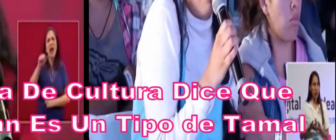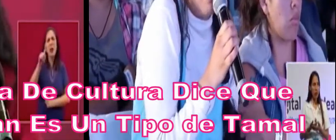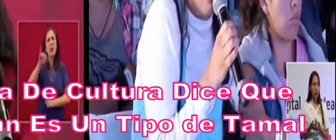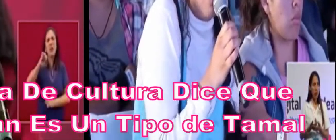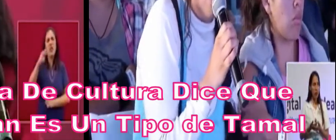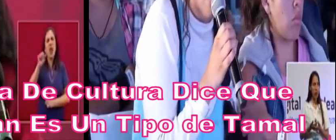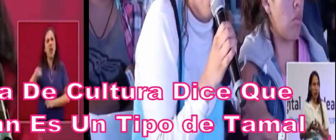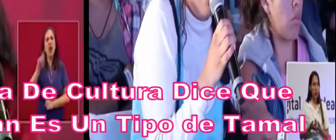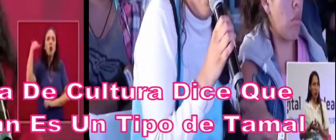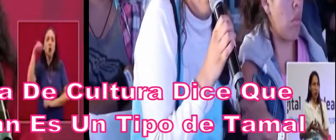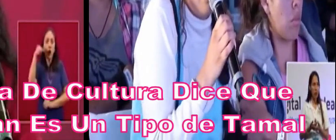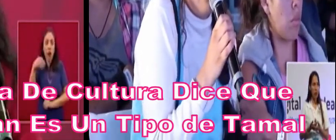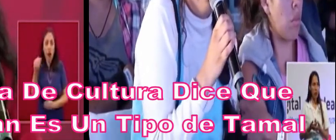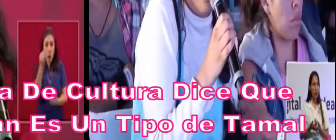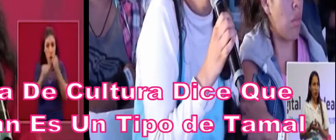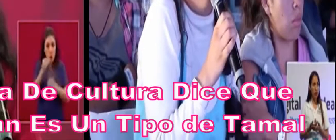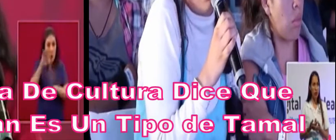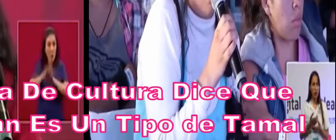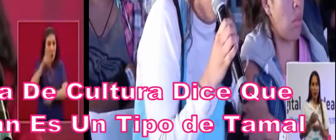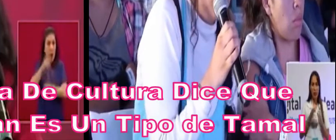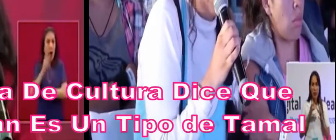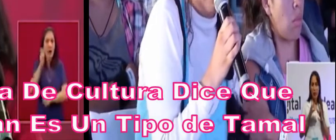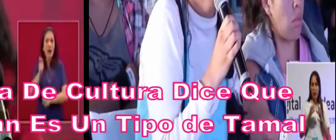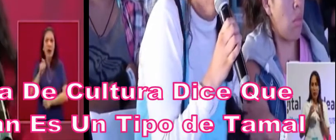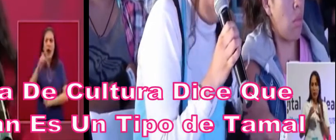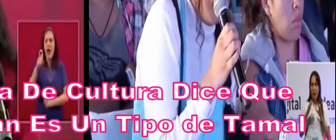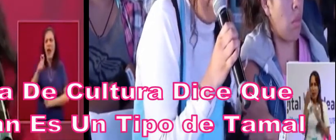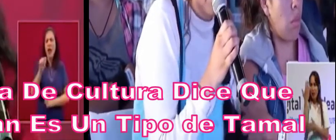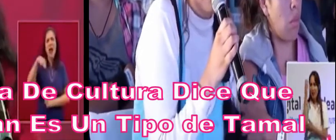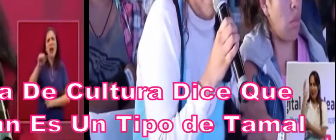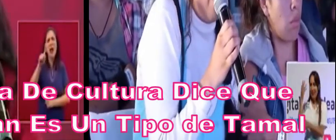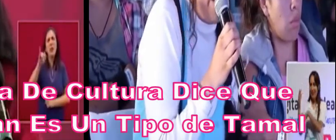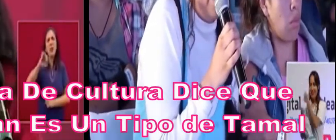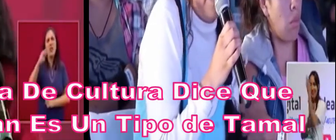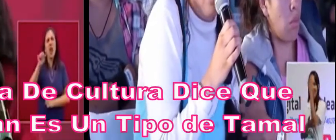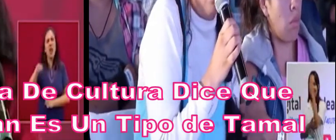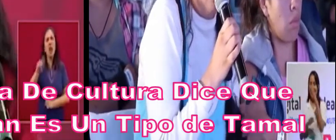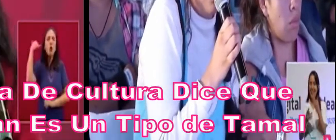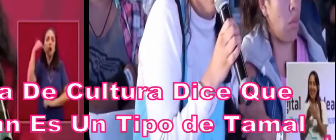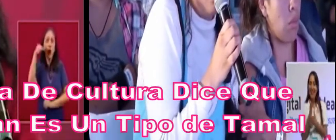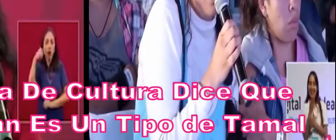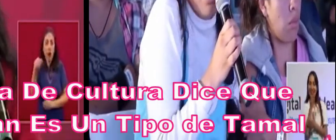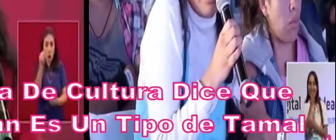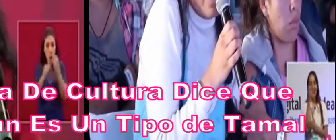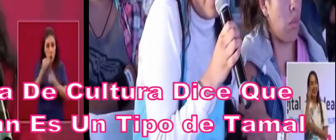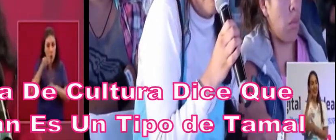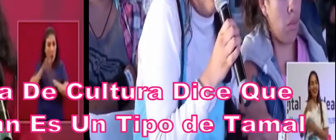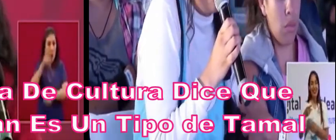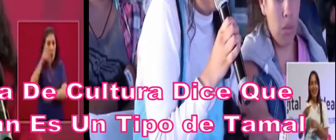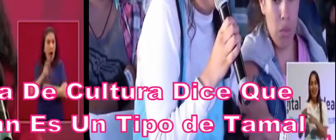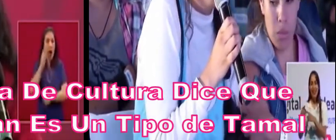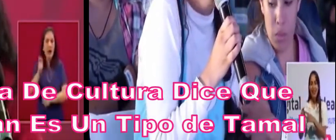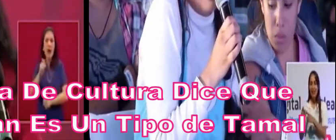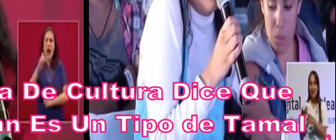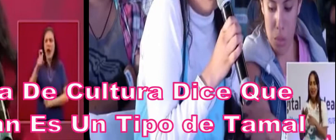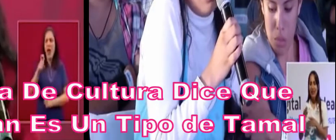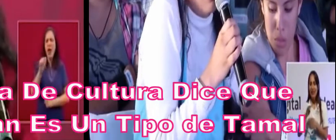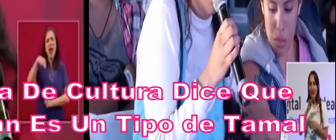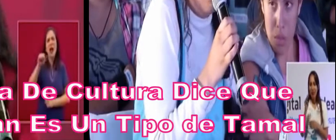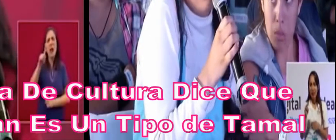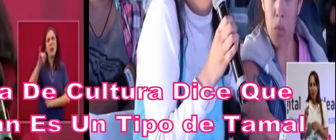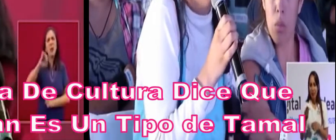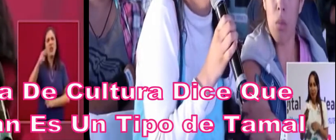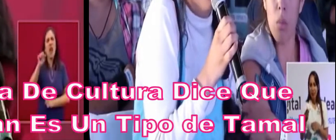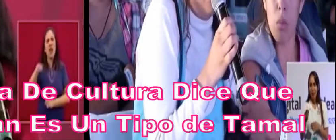lo que conservan todo. Y si conserváramos nuestros bosques, flores, selvas y nuestros huertos, y sus calles fueran